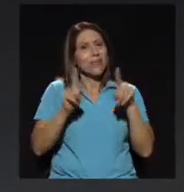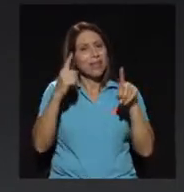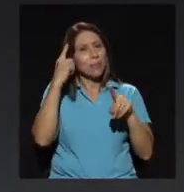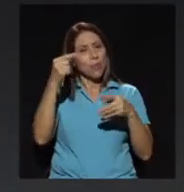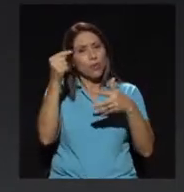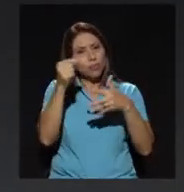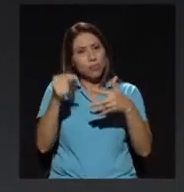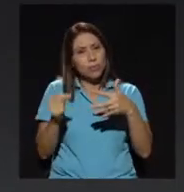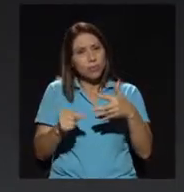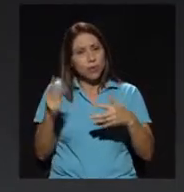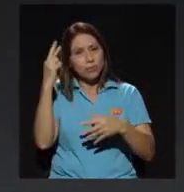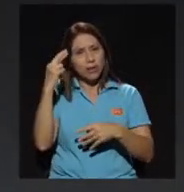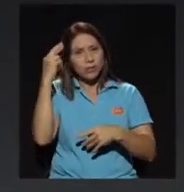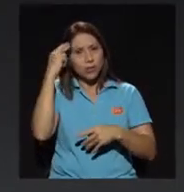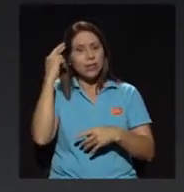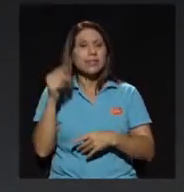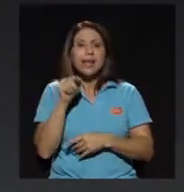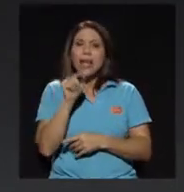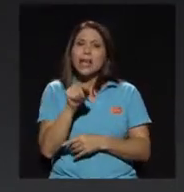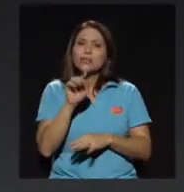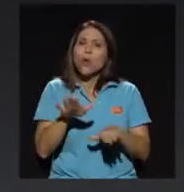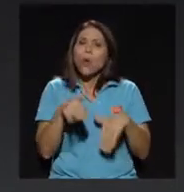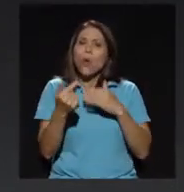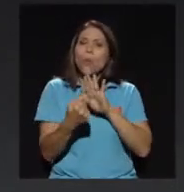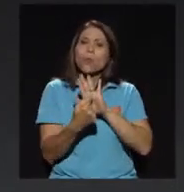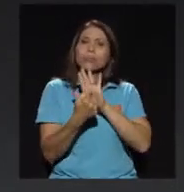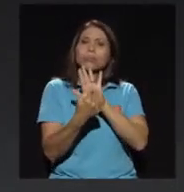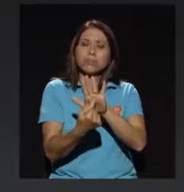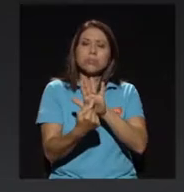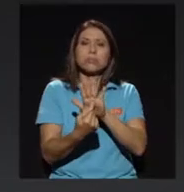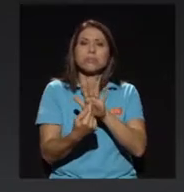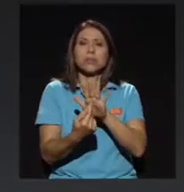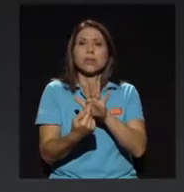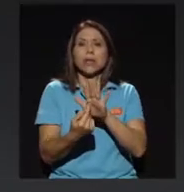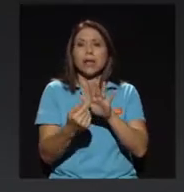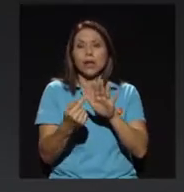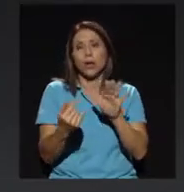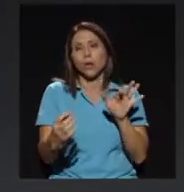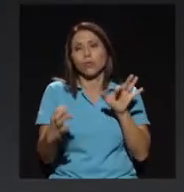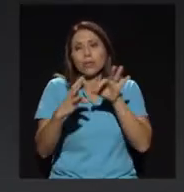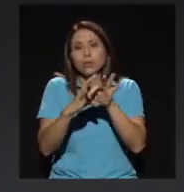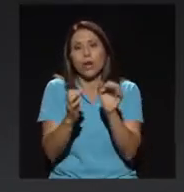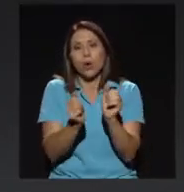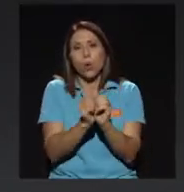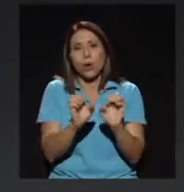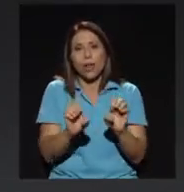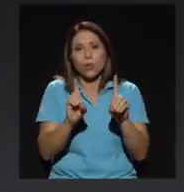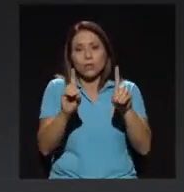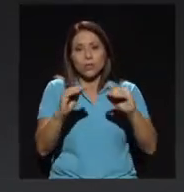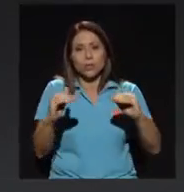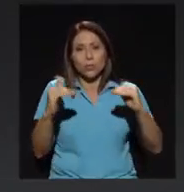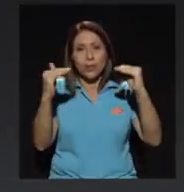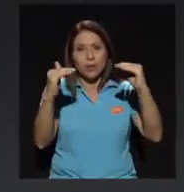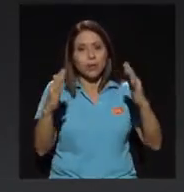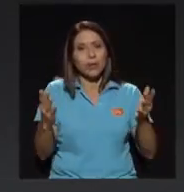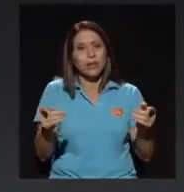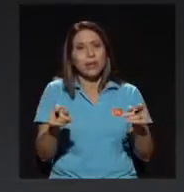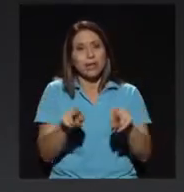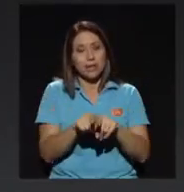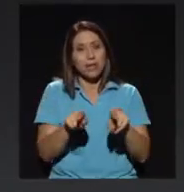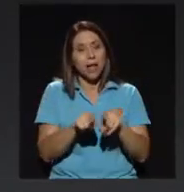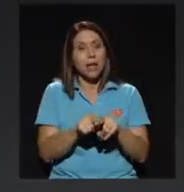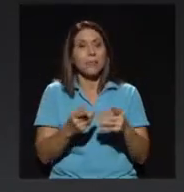se refleja eso en la provisión de la educación superior y hasta los propios, que